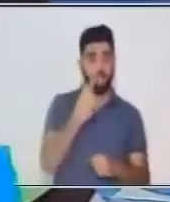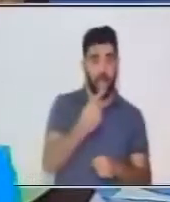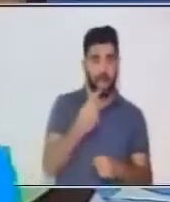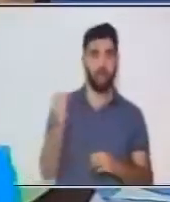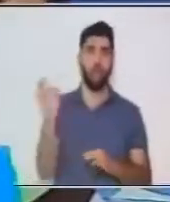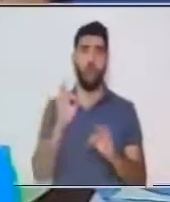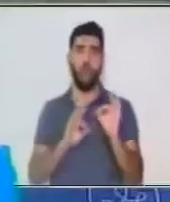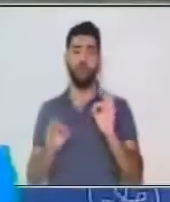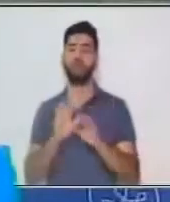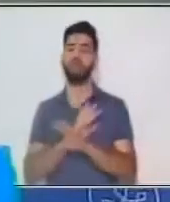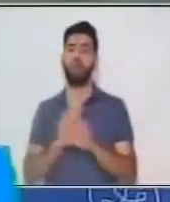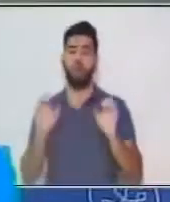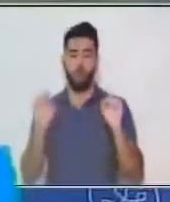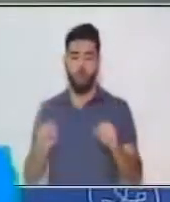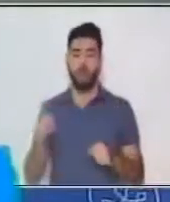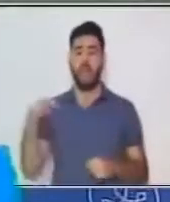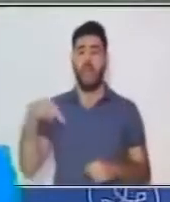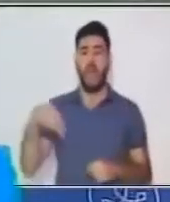con patas.